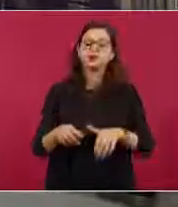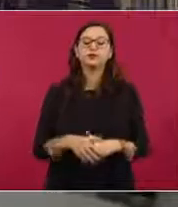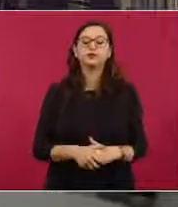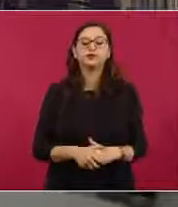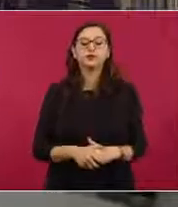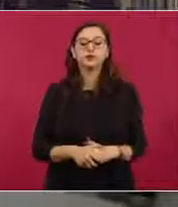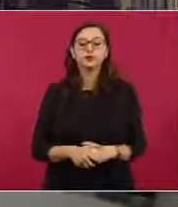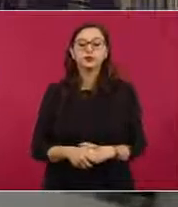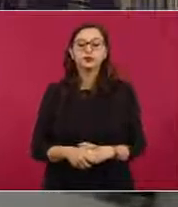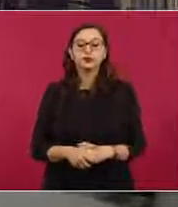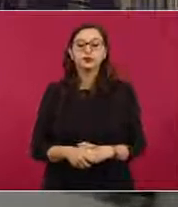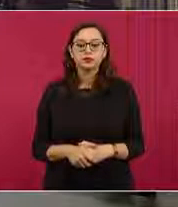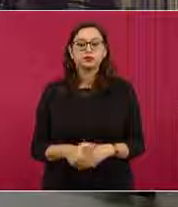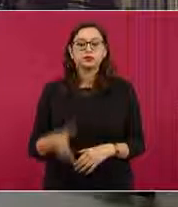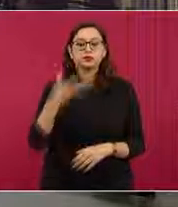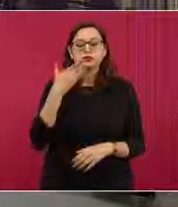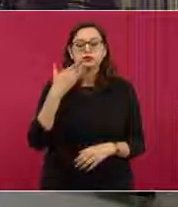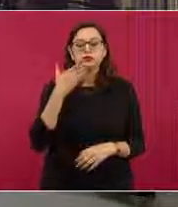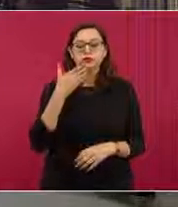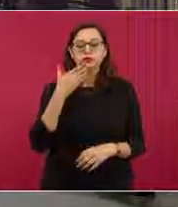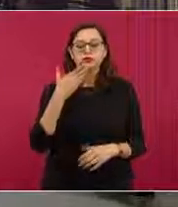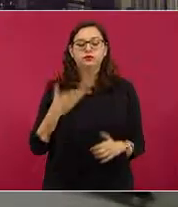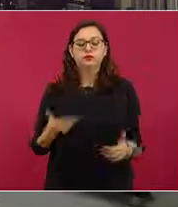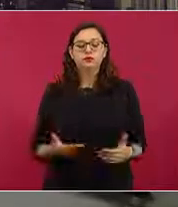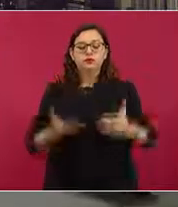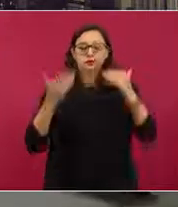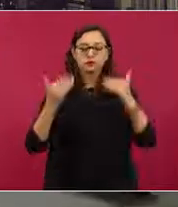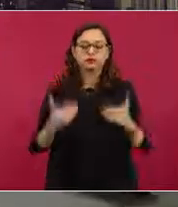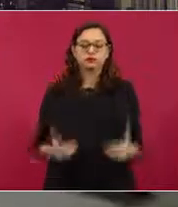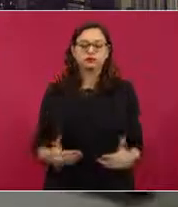Muy bien, pues vamos adelante.